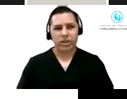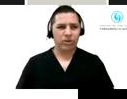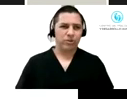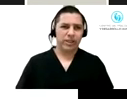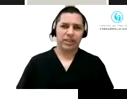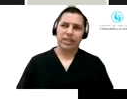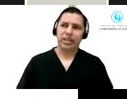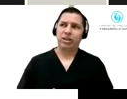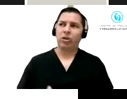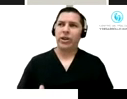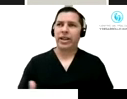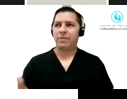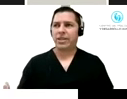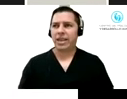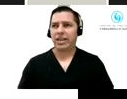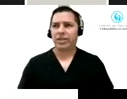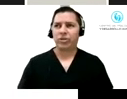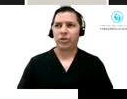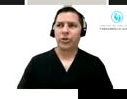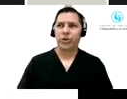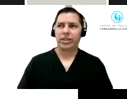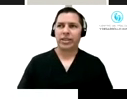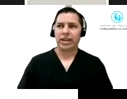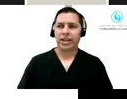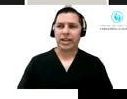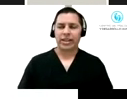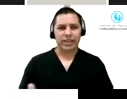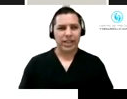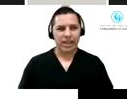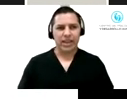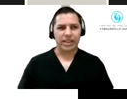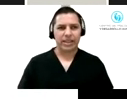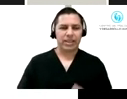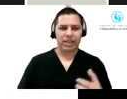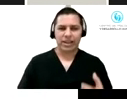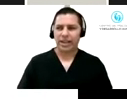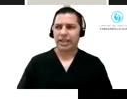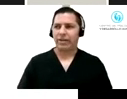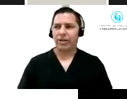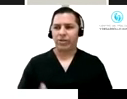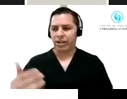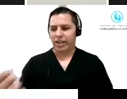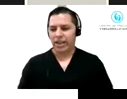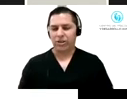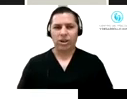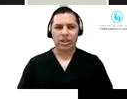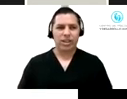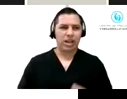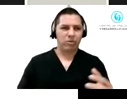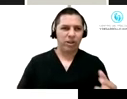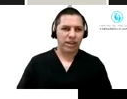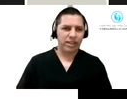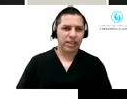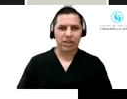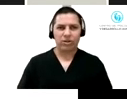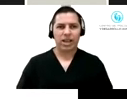sigo siendo yo machista? ¿Qué todavía, qué mensajes doy yo acerca de la crianza, acerca del trabajo? ¿Qué le toca hacer a